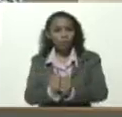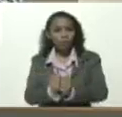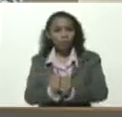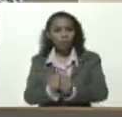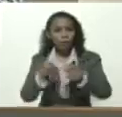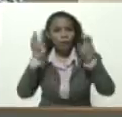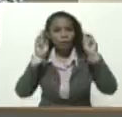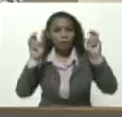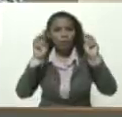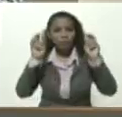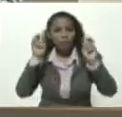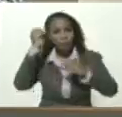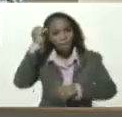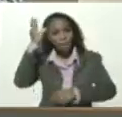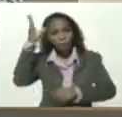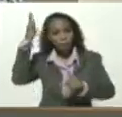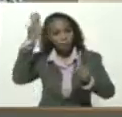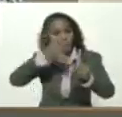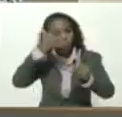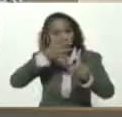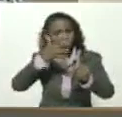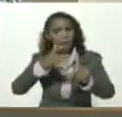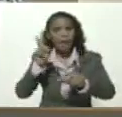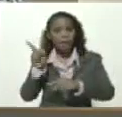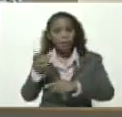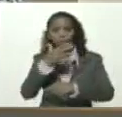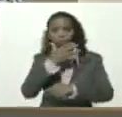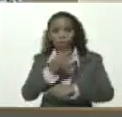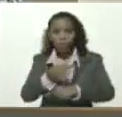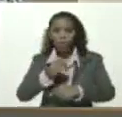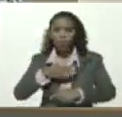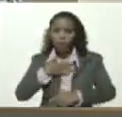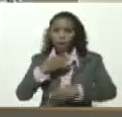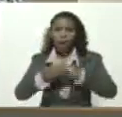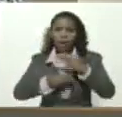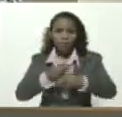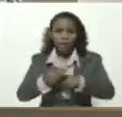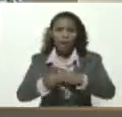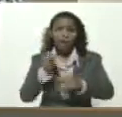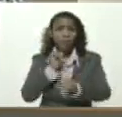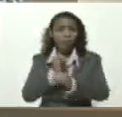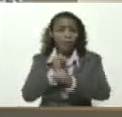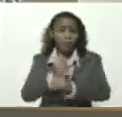de la capacitación. Es muy sencillo. Lo pueden hacer desde la página